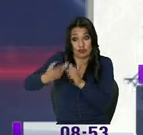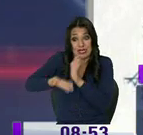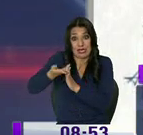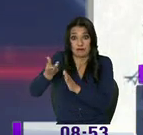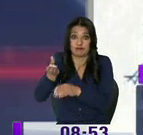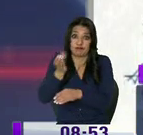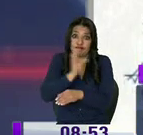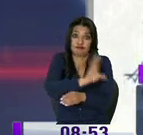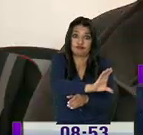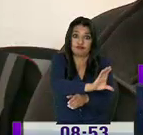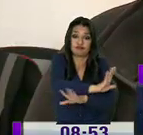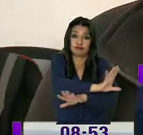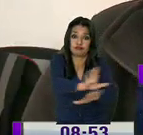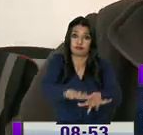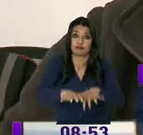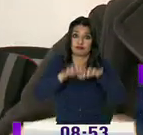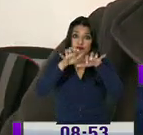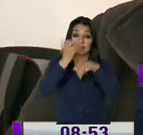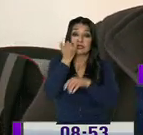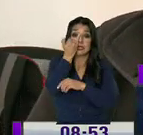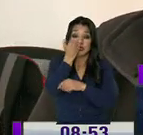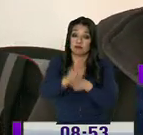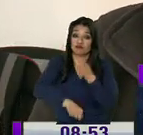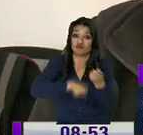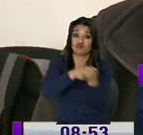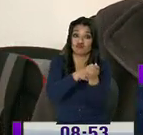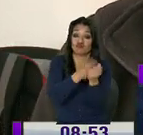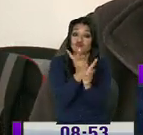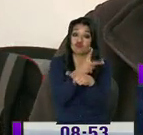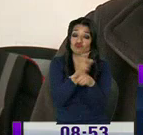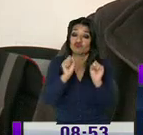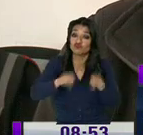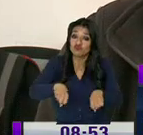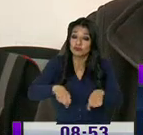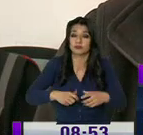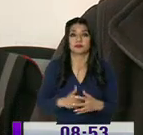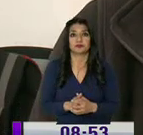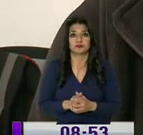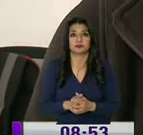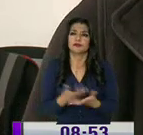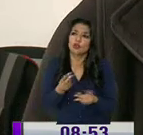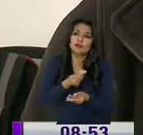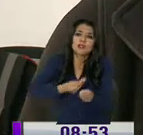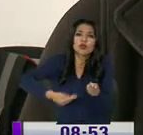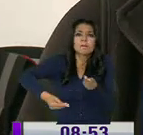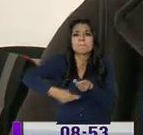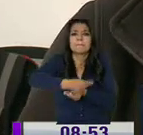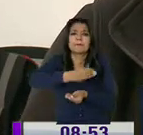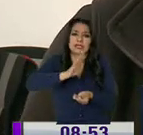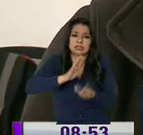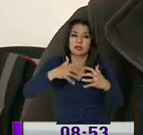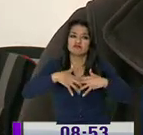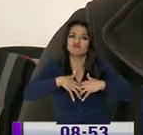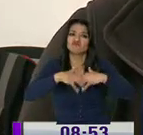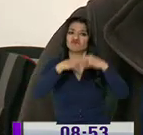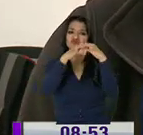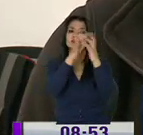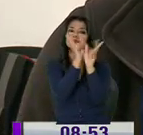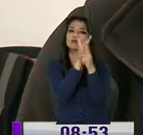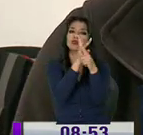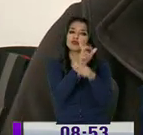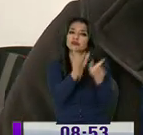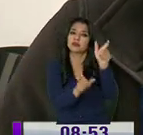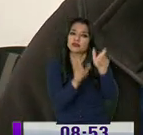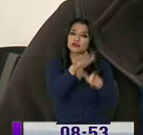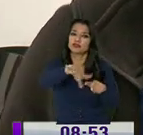campesina indígena. Para que, si de alguna manera se reactive la producción de las